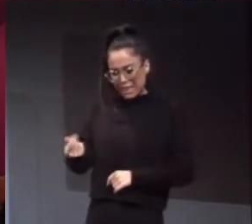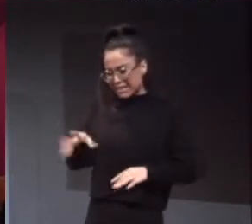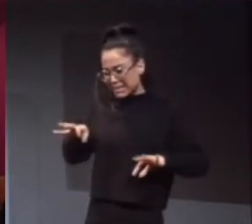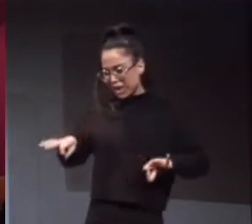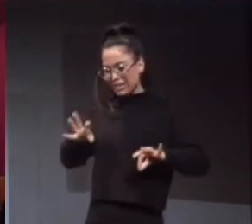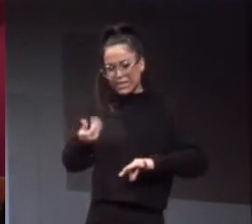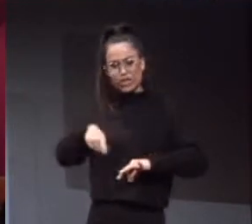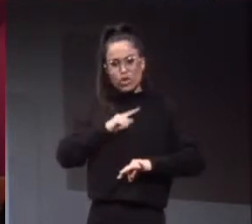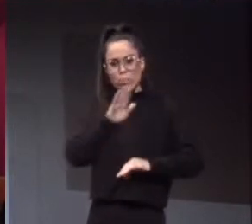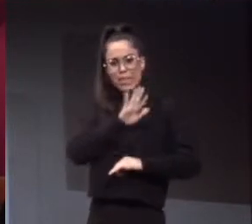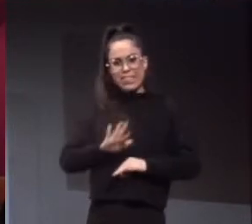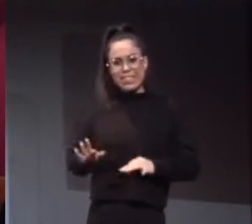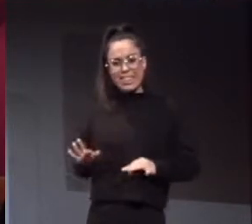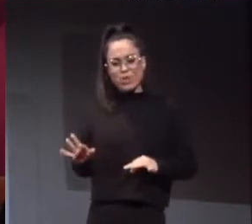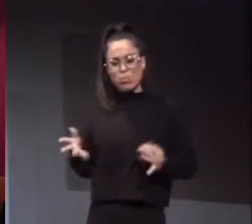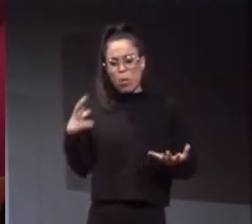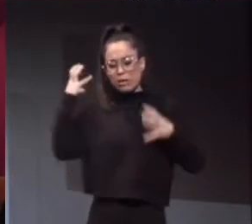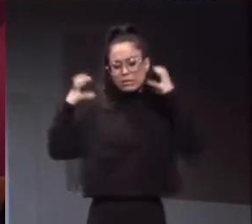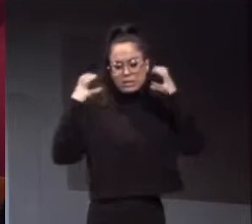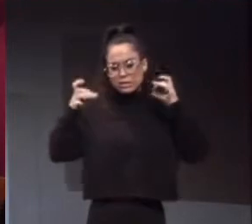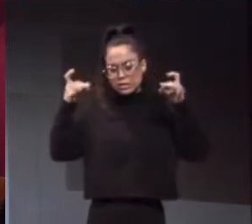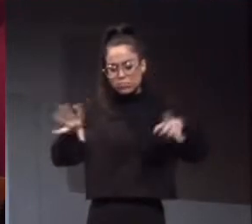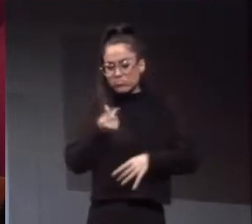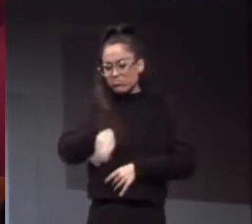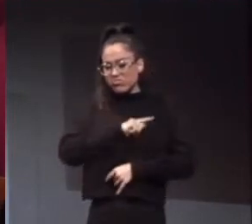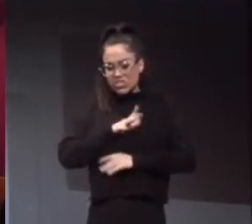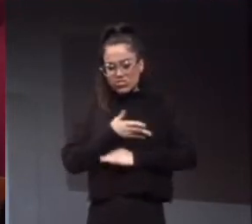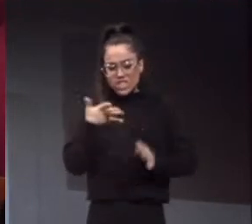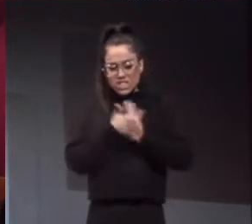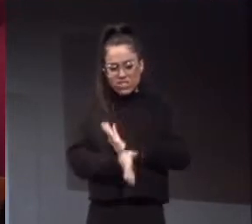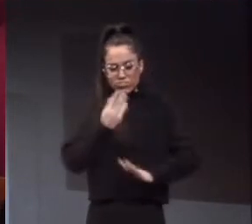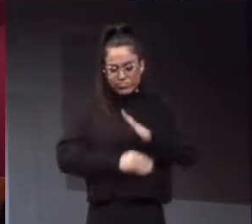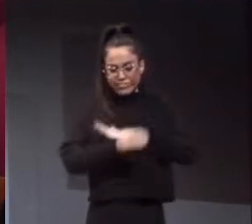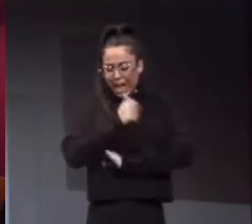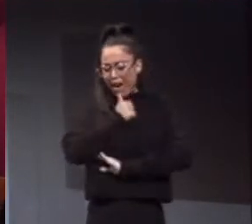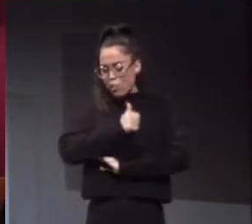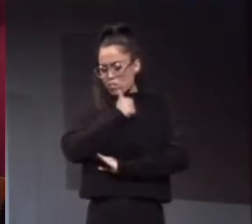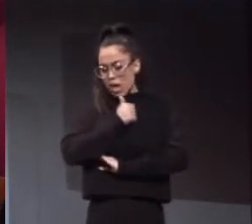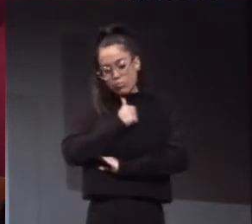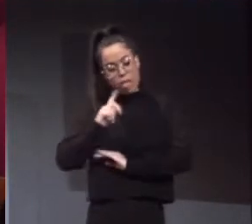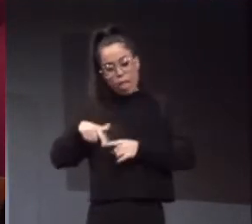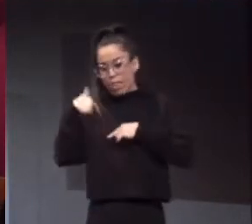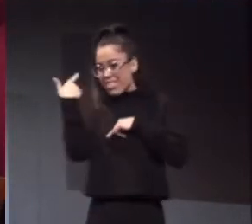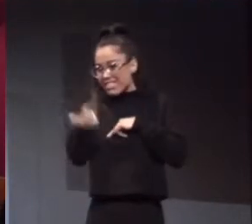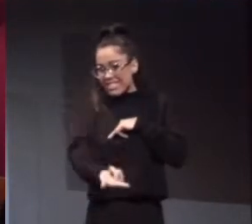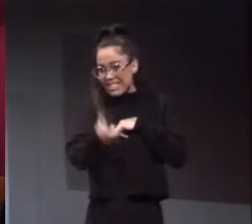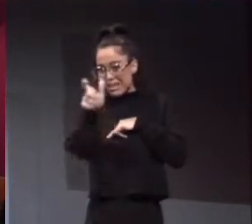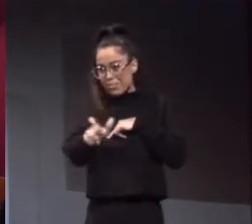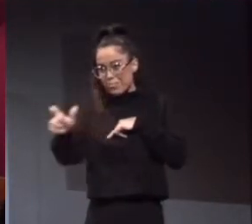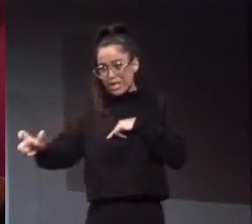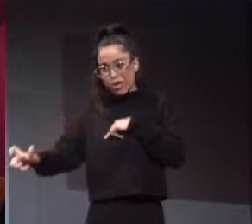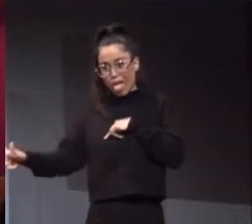vivimos es resistir aguantar y el que venga detrás que que